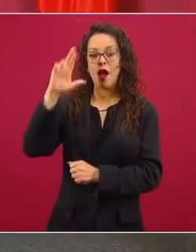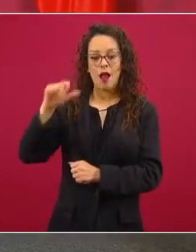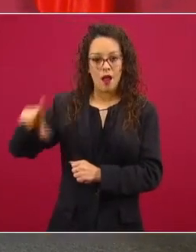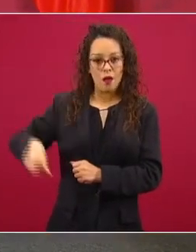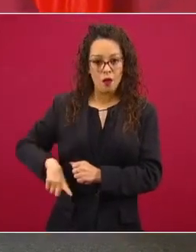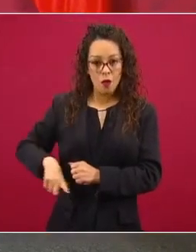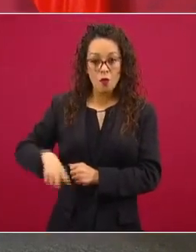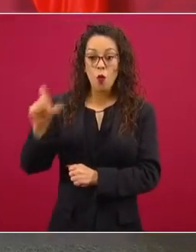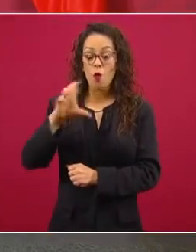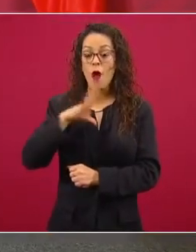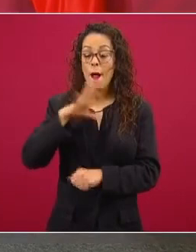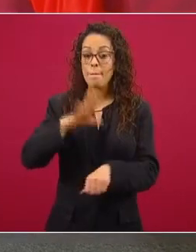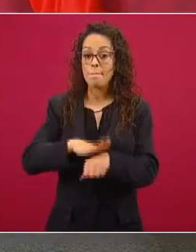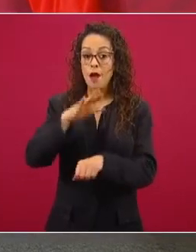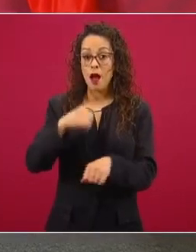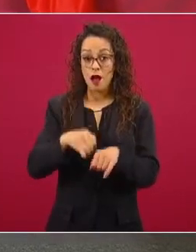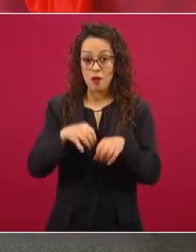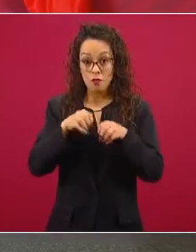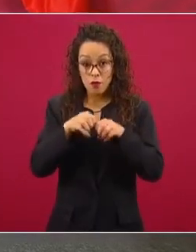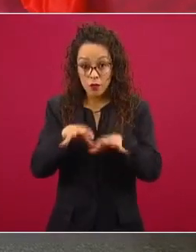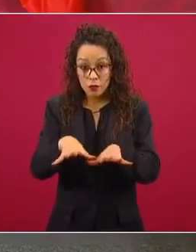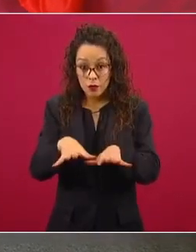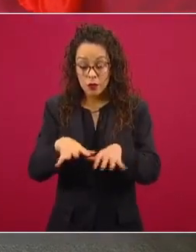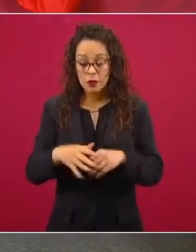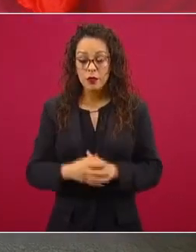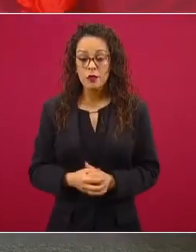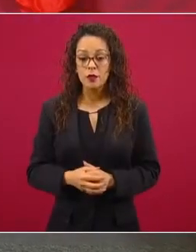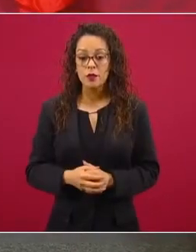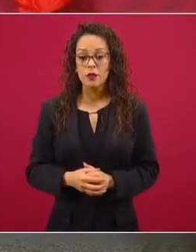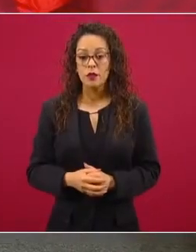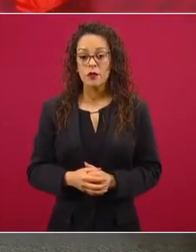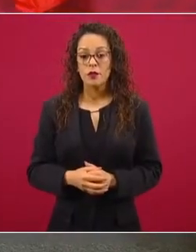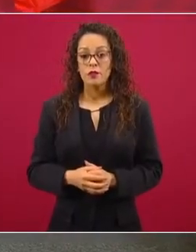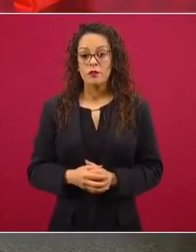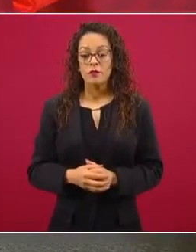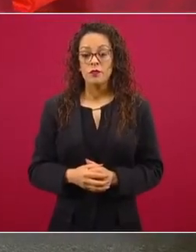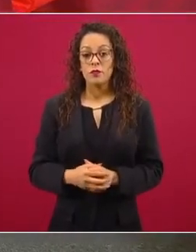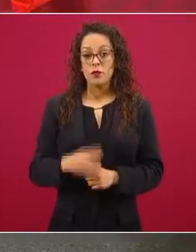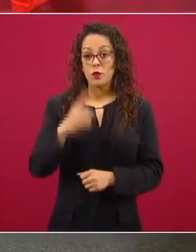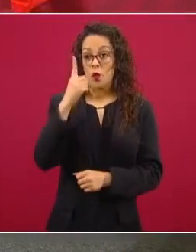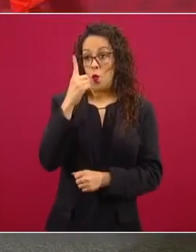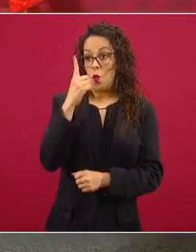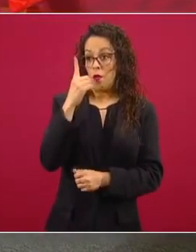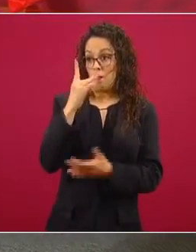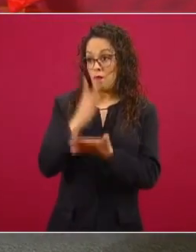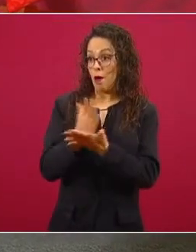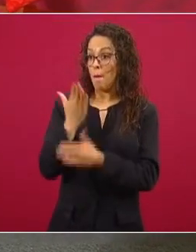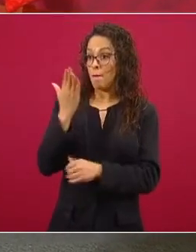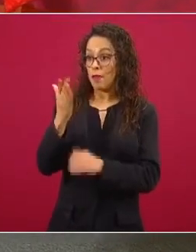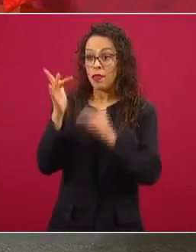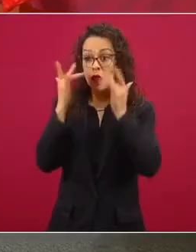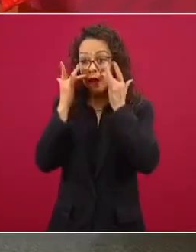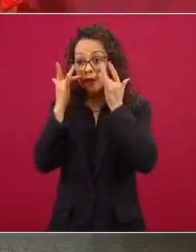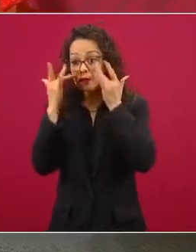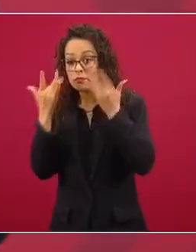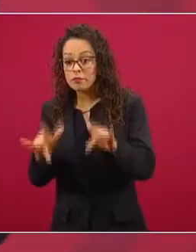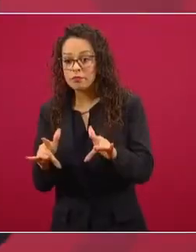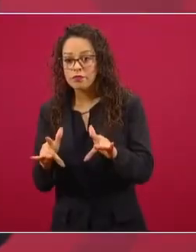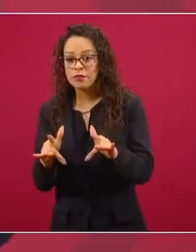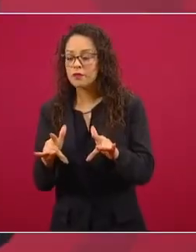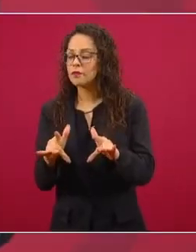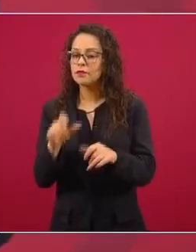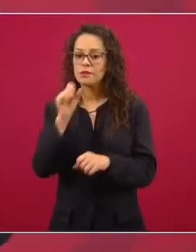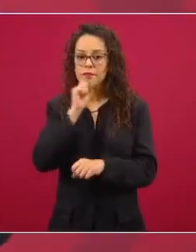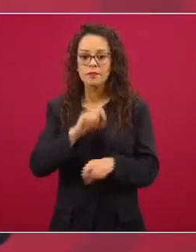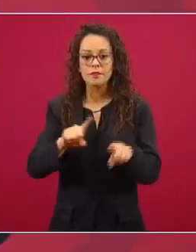información, no solo se les pide la renuncia, sino se pone a